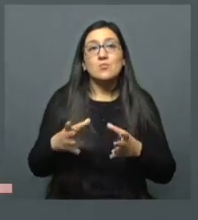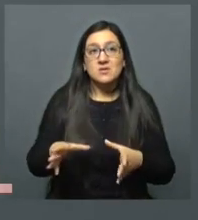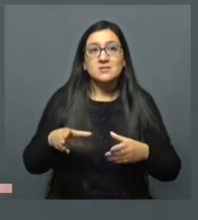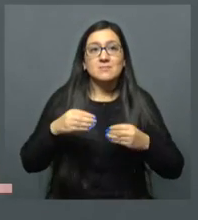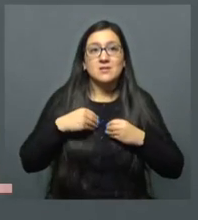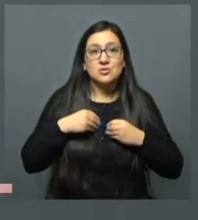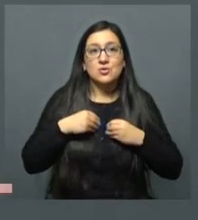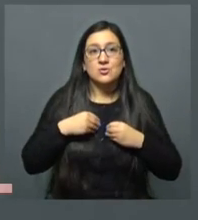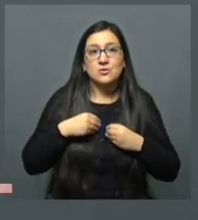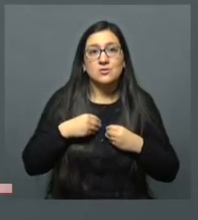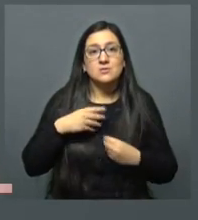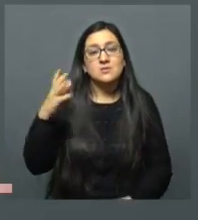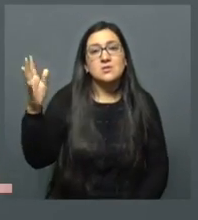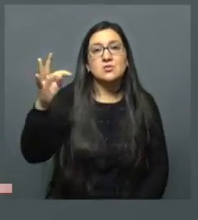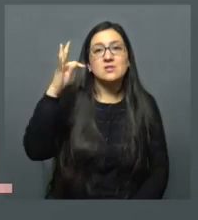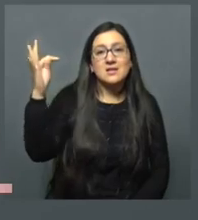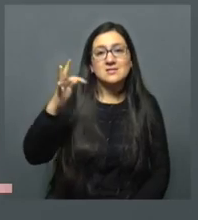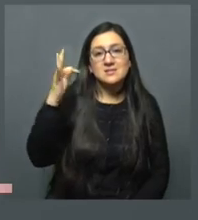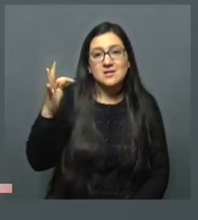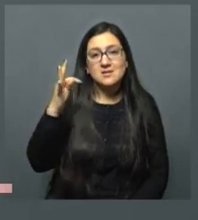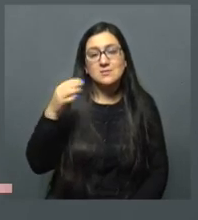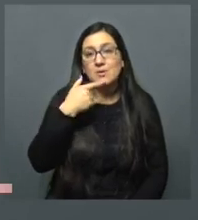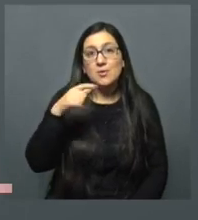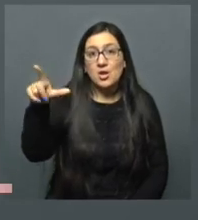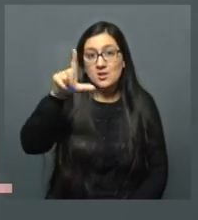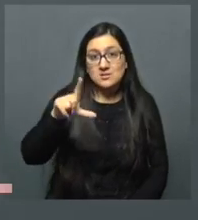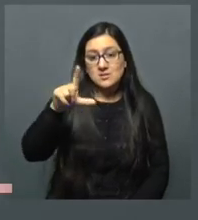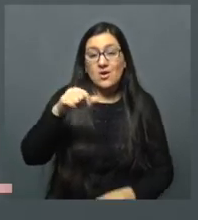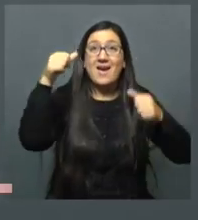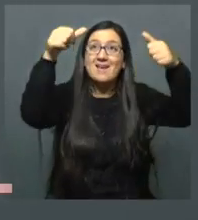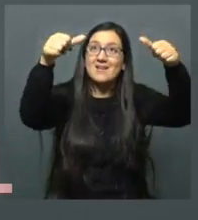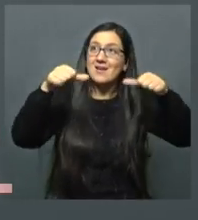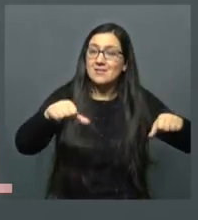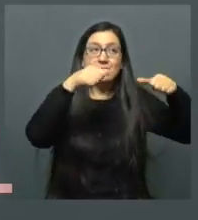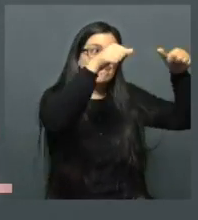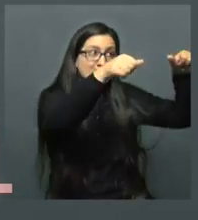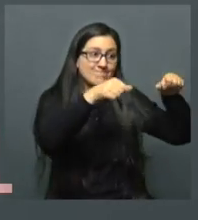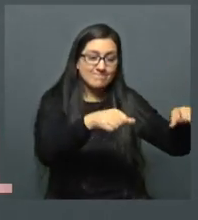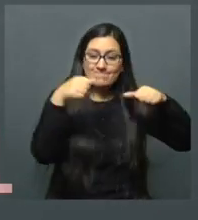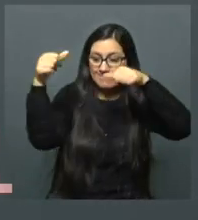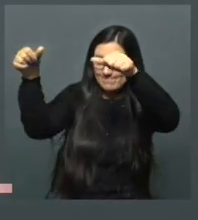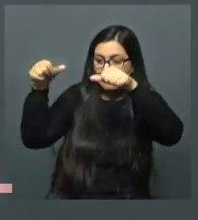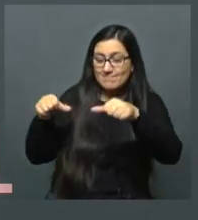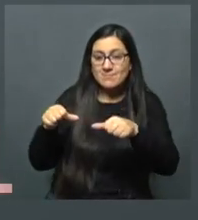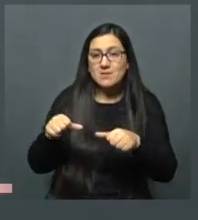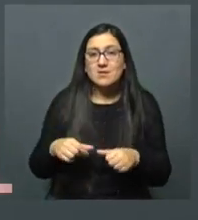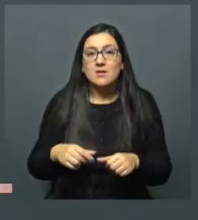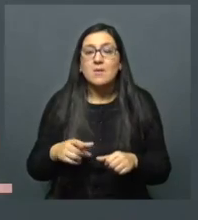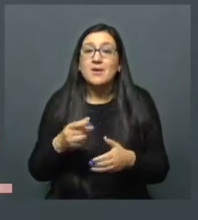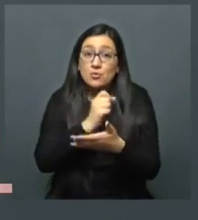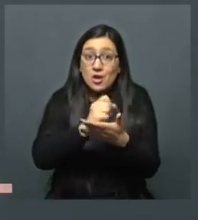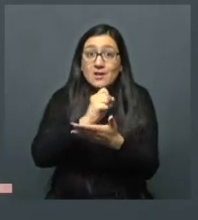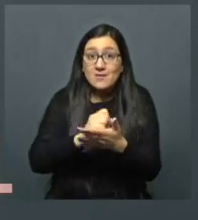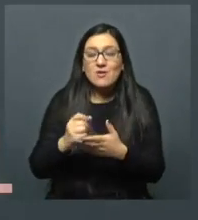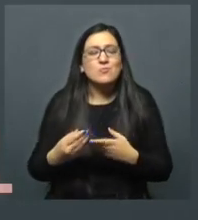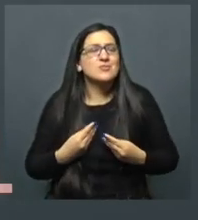aceptación, se hicieron talleres, de hecho en el liceo hay como carteles que incitan a que uno ponga cómo se siente, o